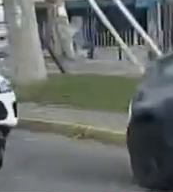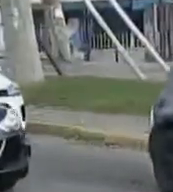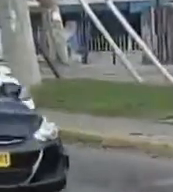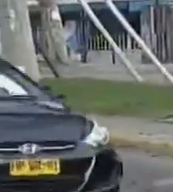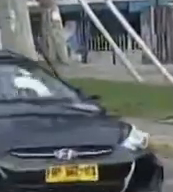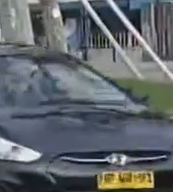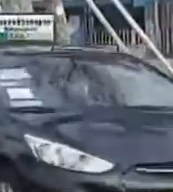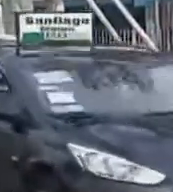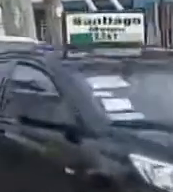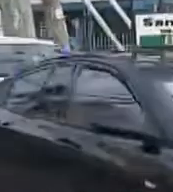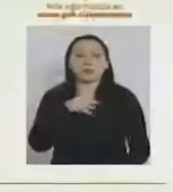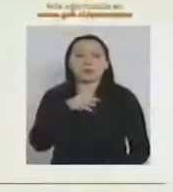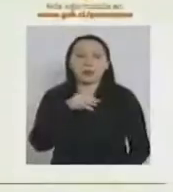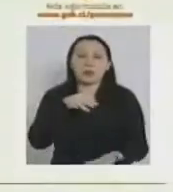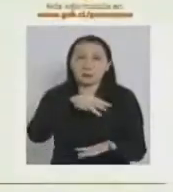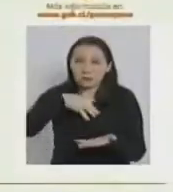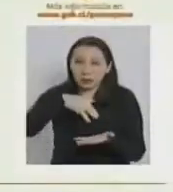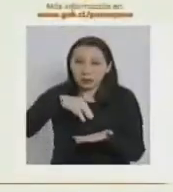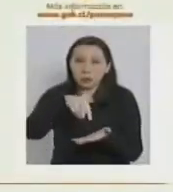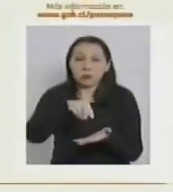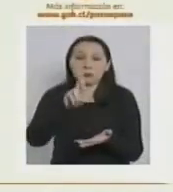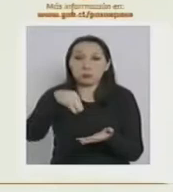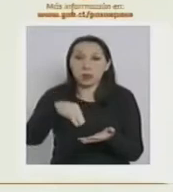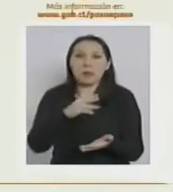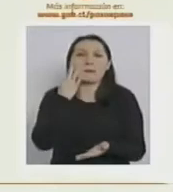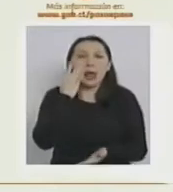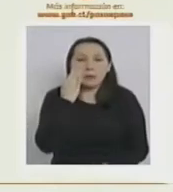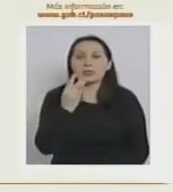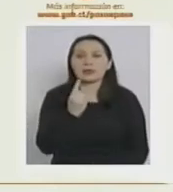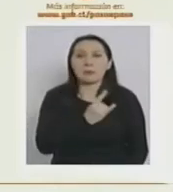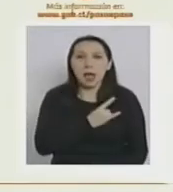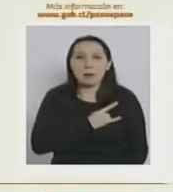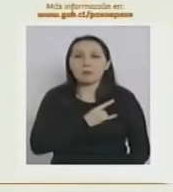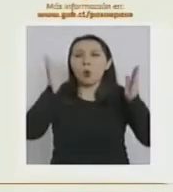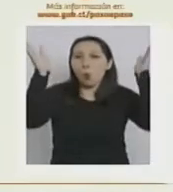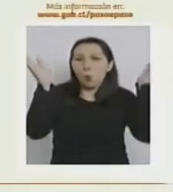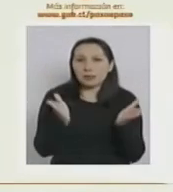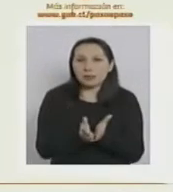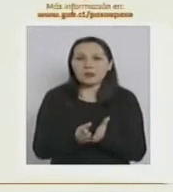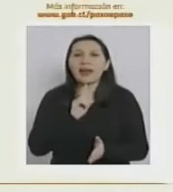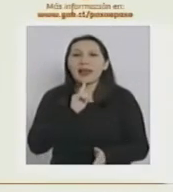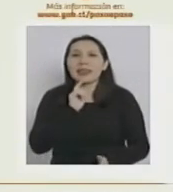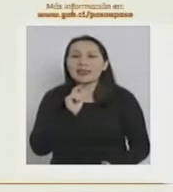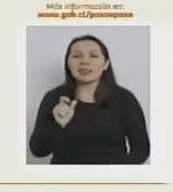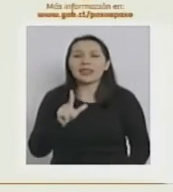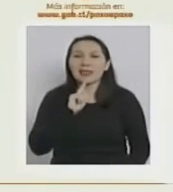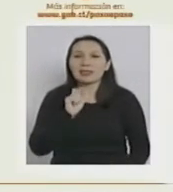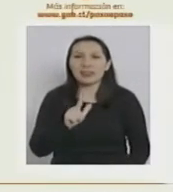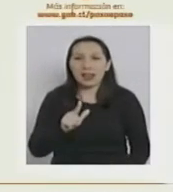7 comunas avanzarán a transición. Melipilla, Maipú, Huechuraba, Tiltil,